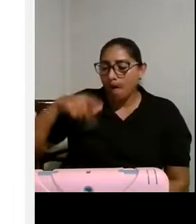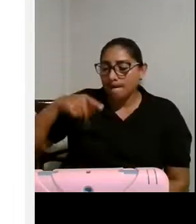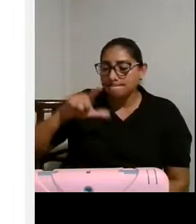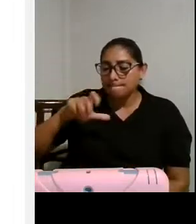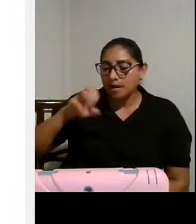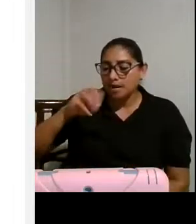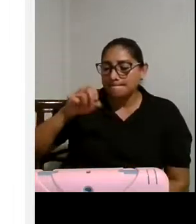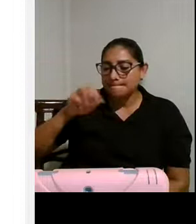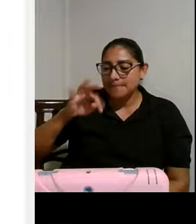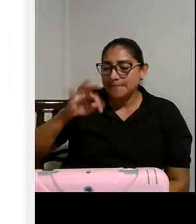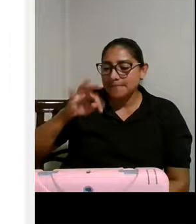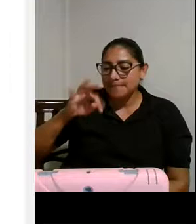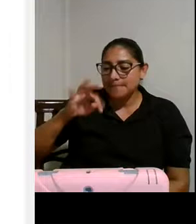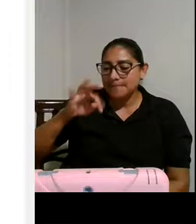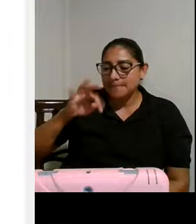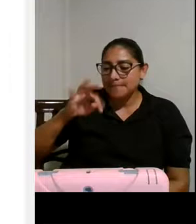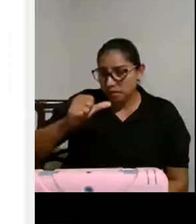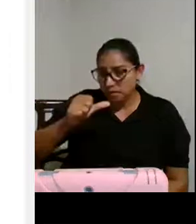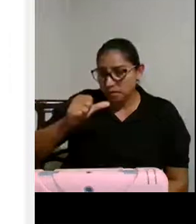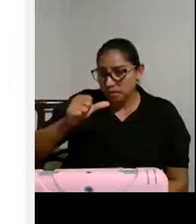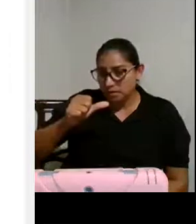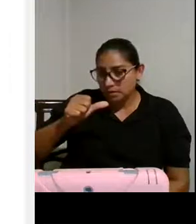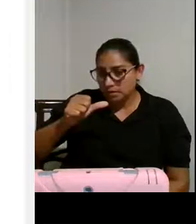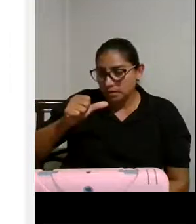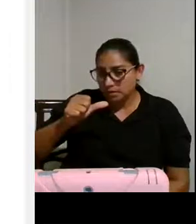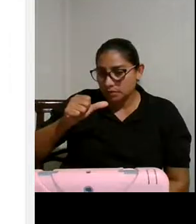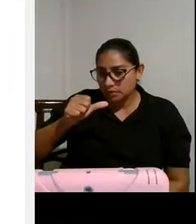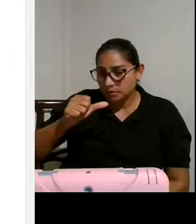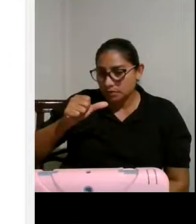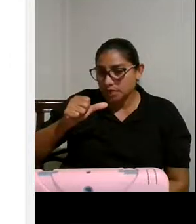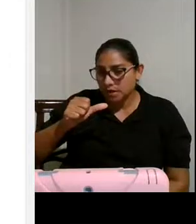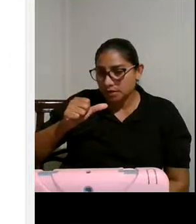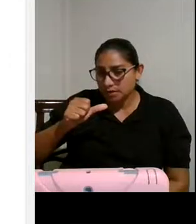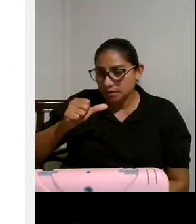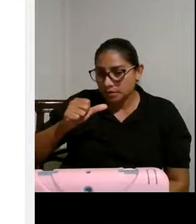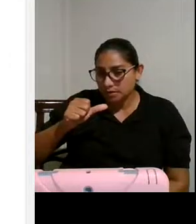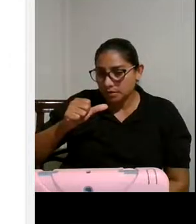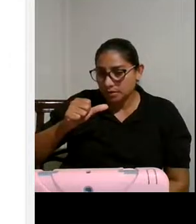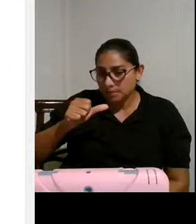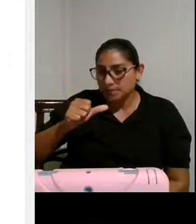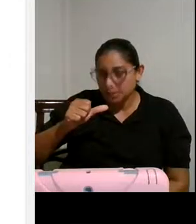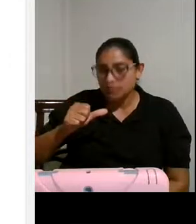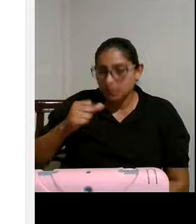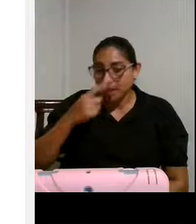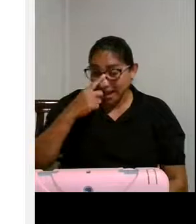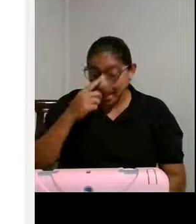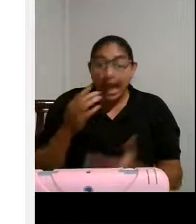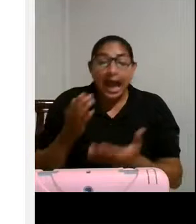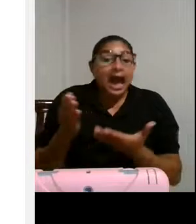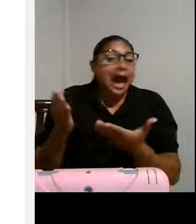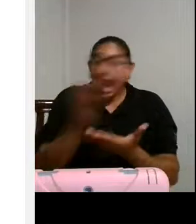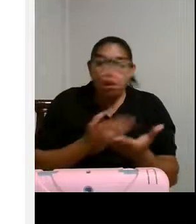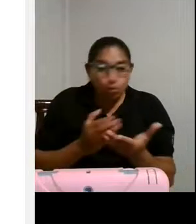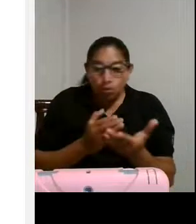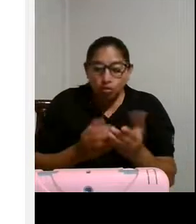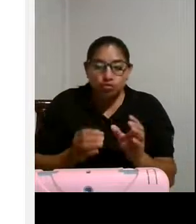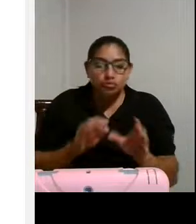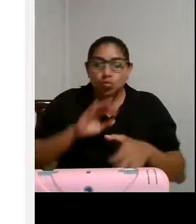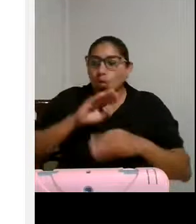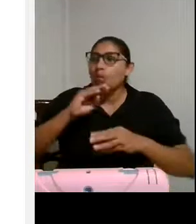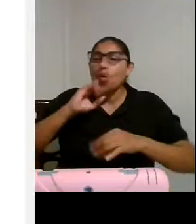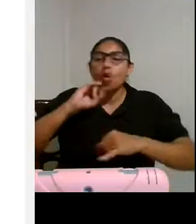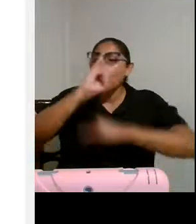aquí A, cuando hacemos A menos A, esto es 0 Te va a y, indefinir. y se va a indefinir, correcto. Entonces lo